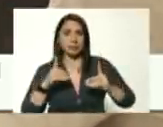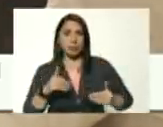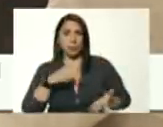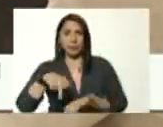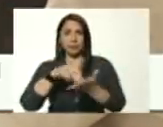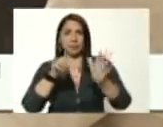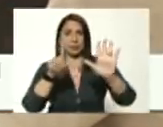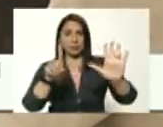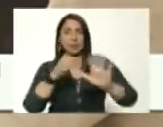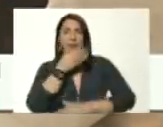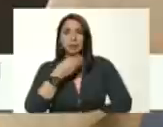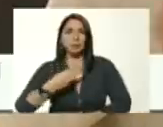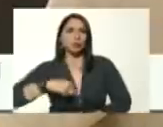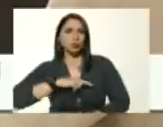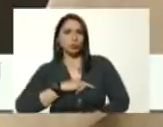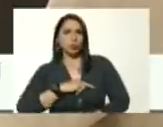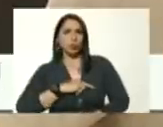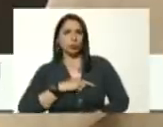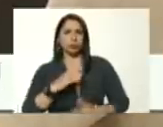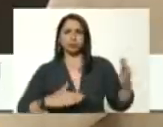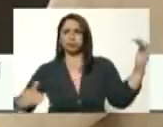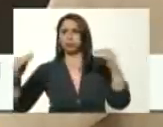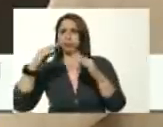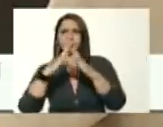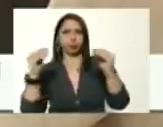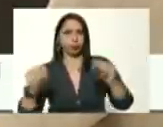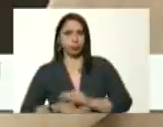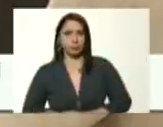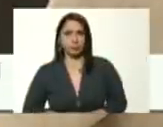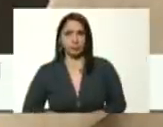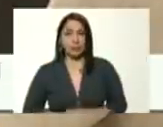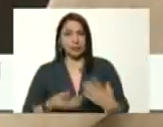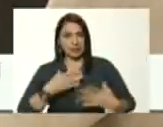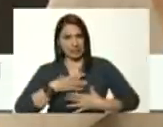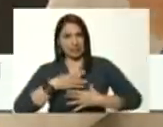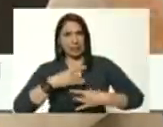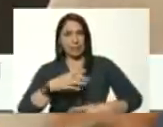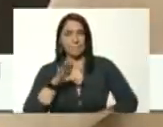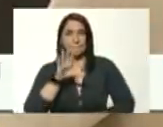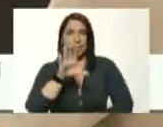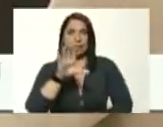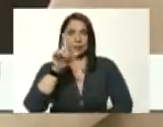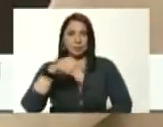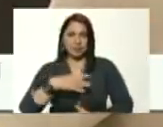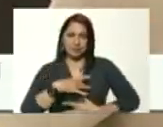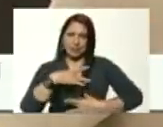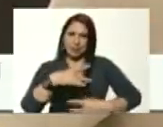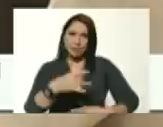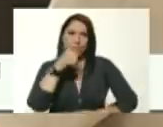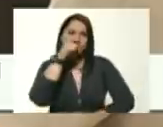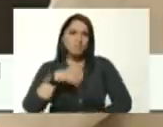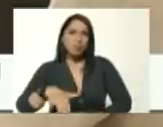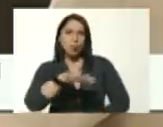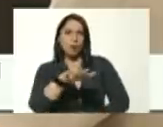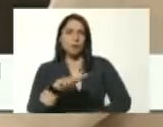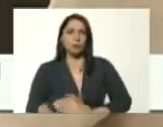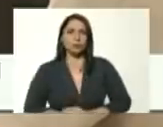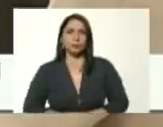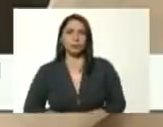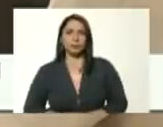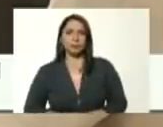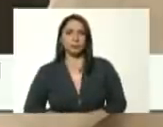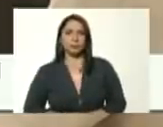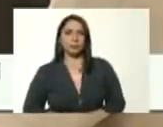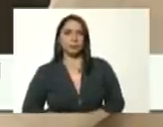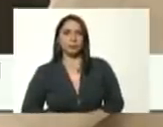nosotros pusimos por encima de todo pusimos el interés del país el interés de los venezolanos de enterrar